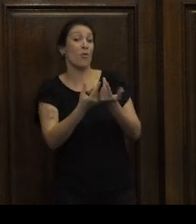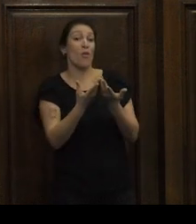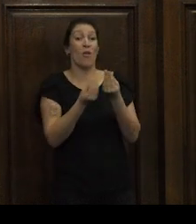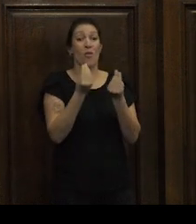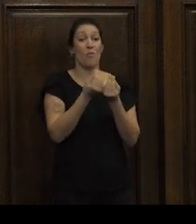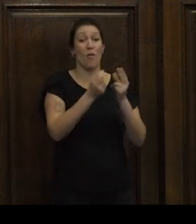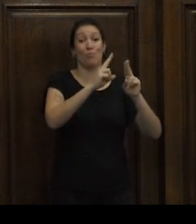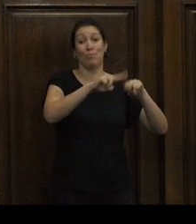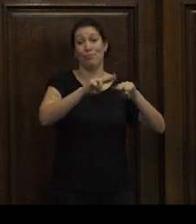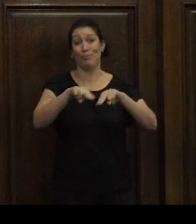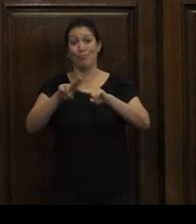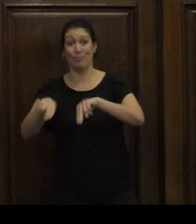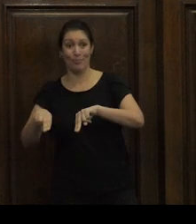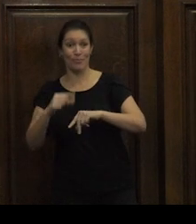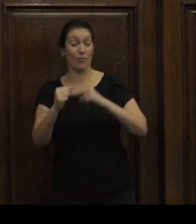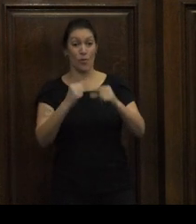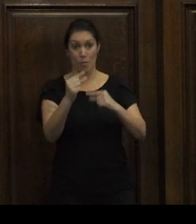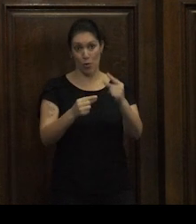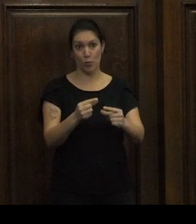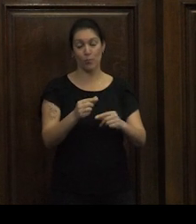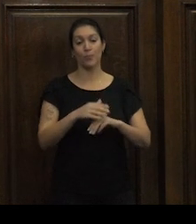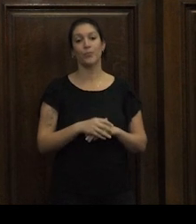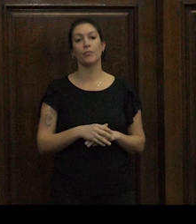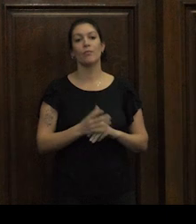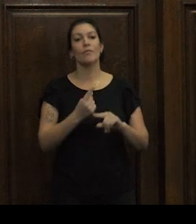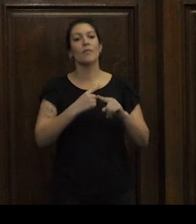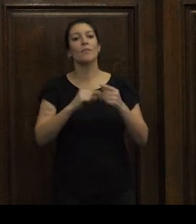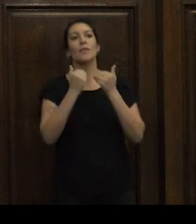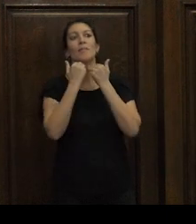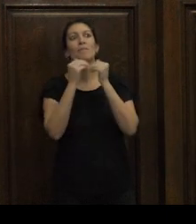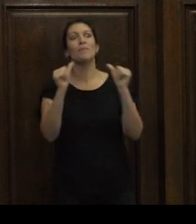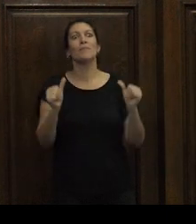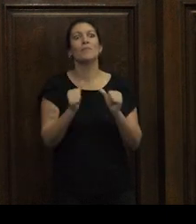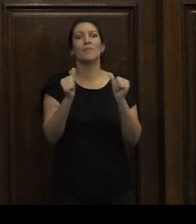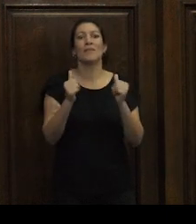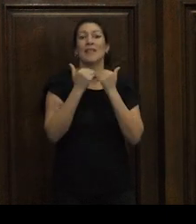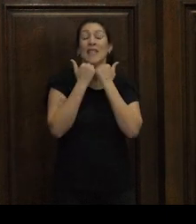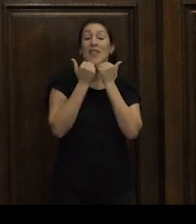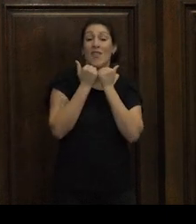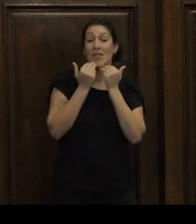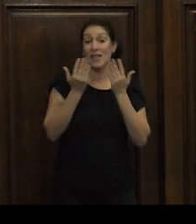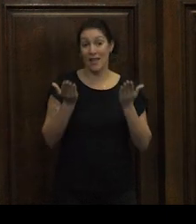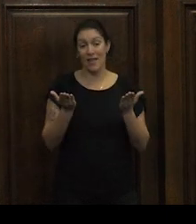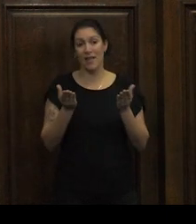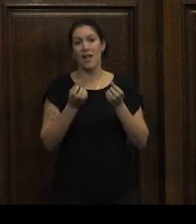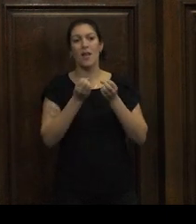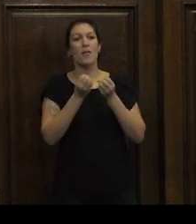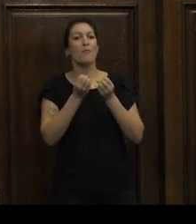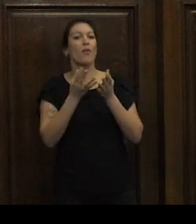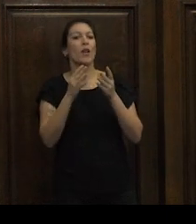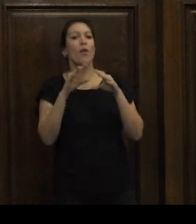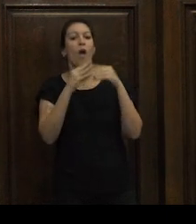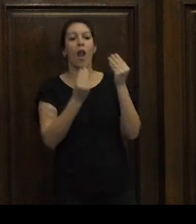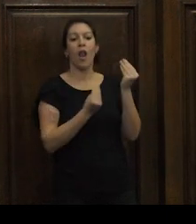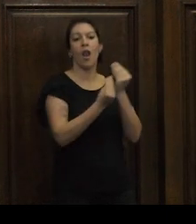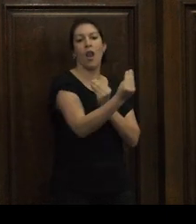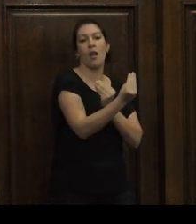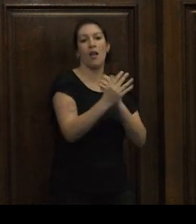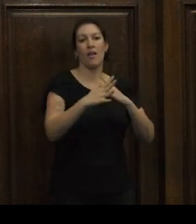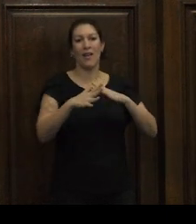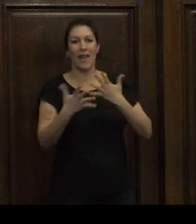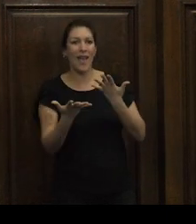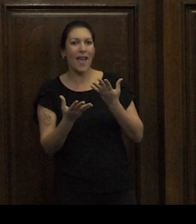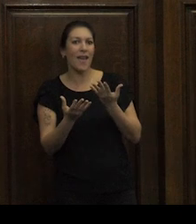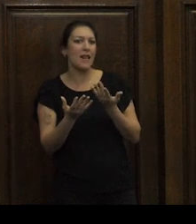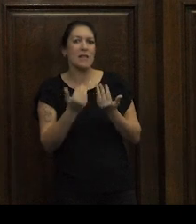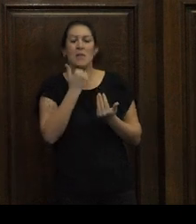mayor o menor estruendo, y no se sabe muy bien qué hacer con las ruinas, ¿no? O sea, ni qué poner en su lugar, si es que